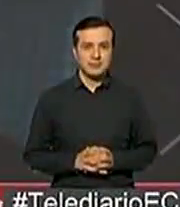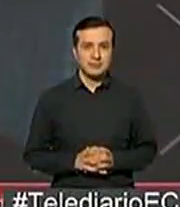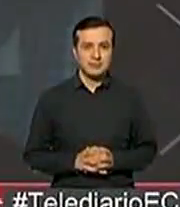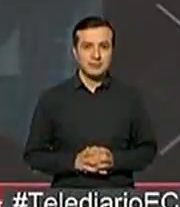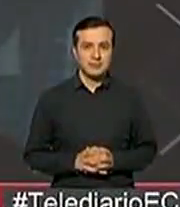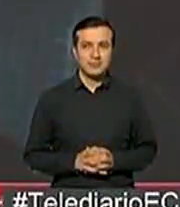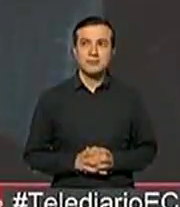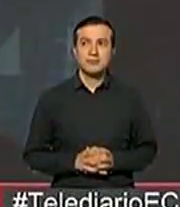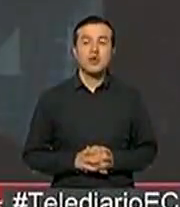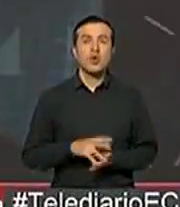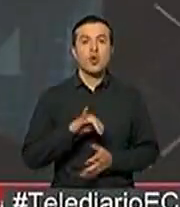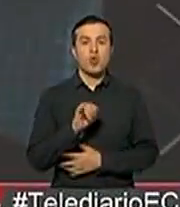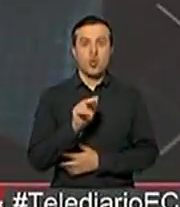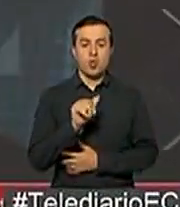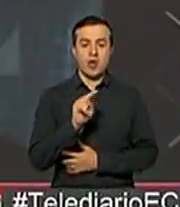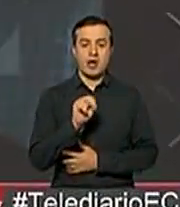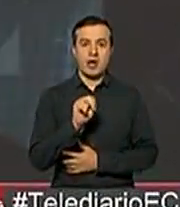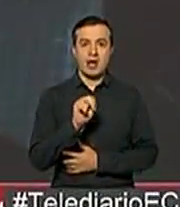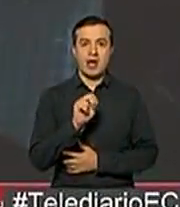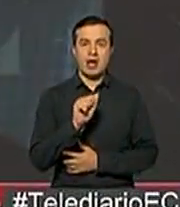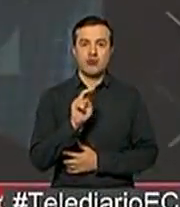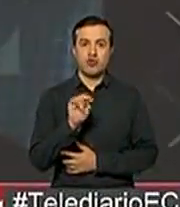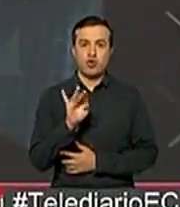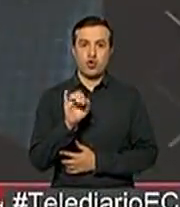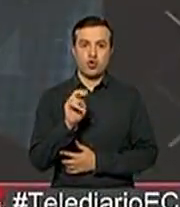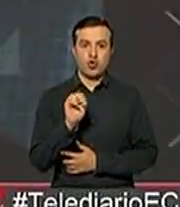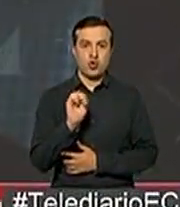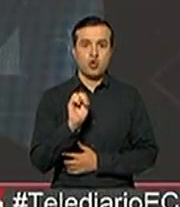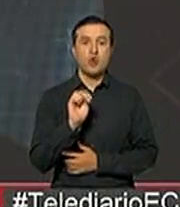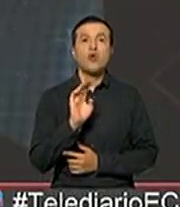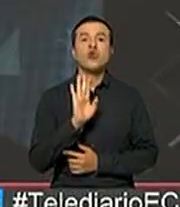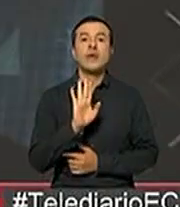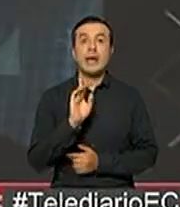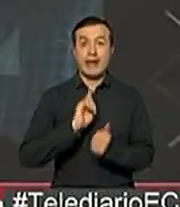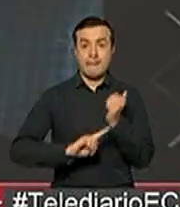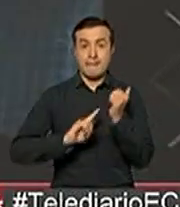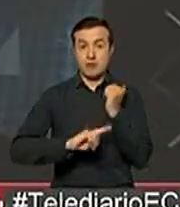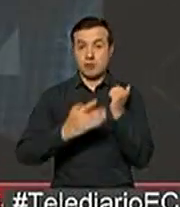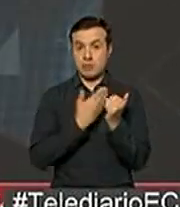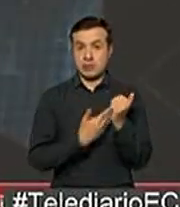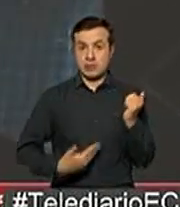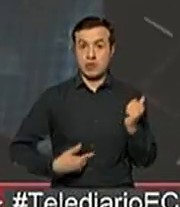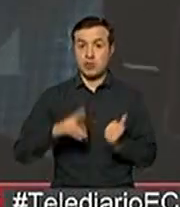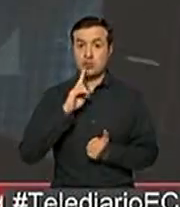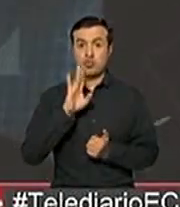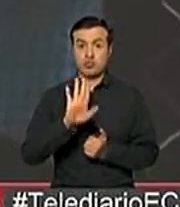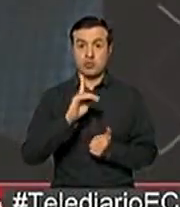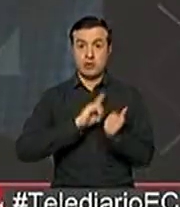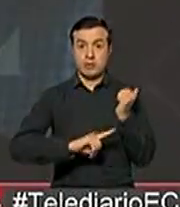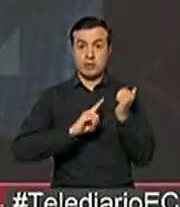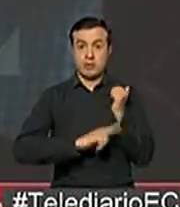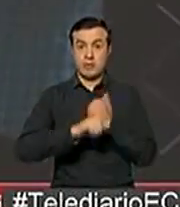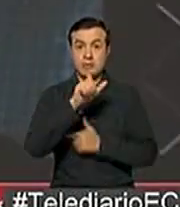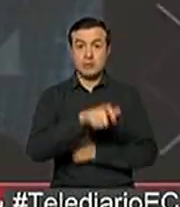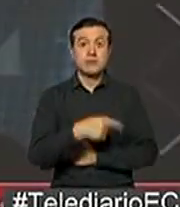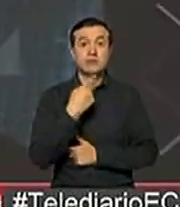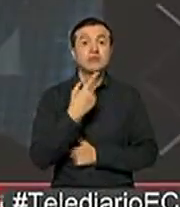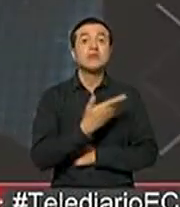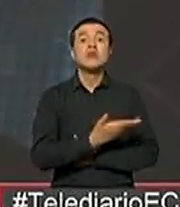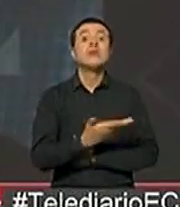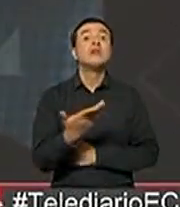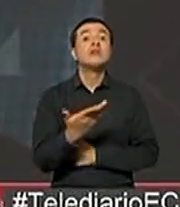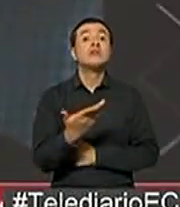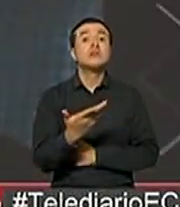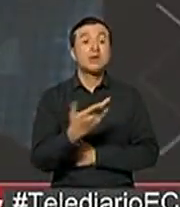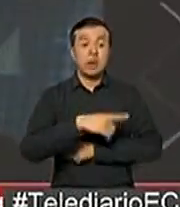-juan antonio tony hernández hermano del actual presidente de honduras fue declarado culpable de narcotráfico en eeuu y podría